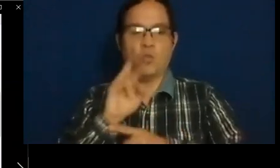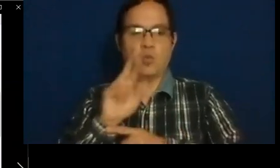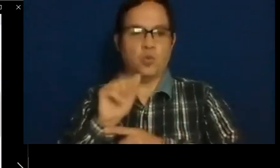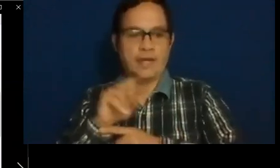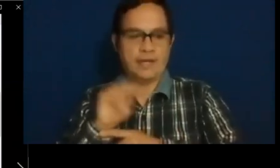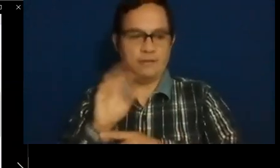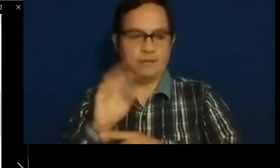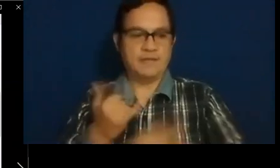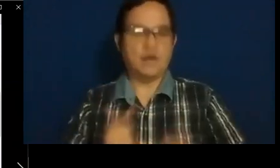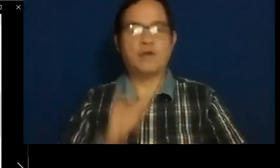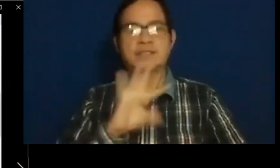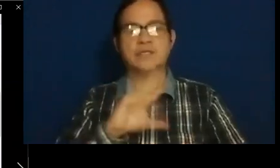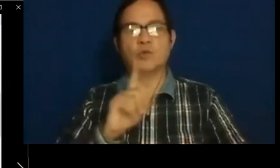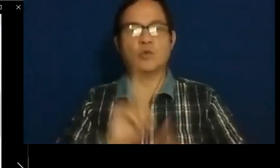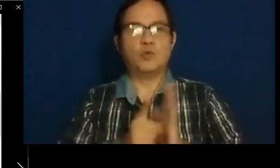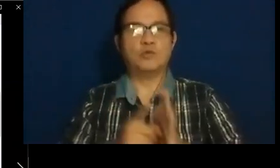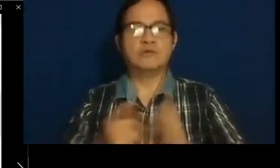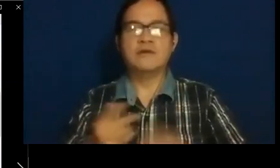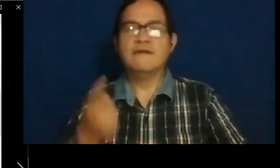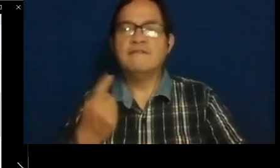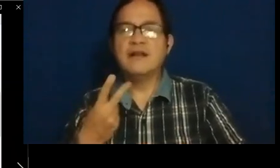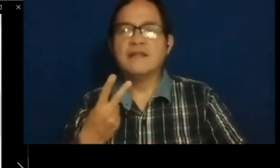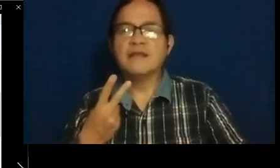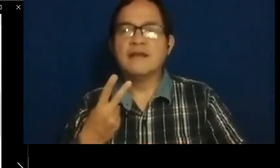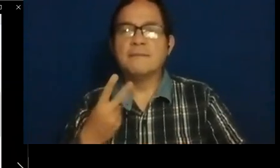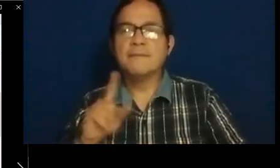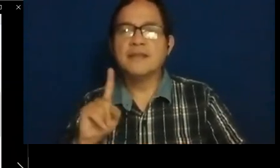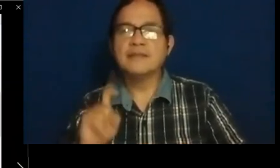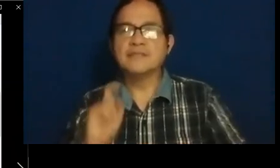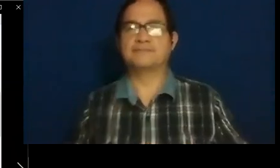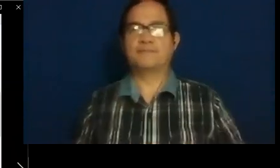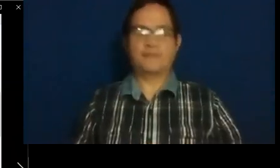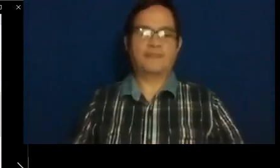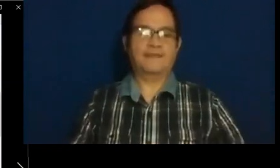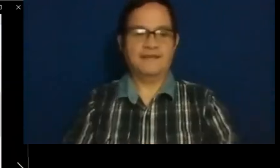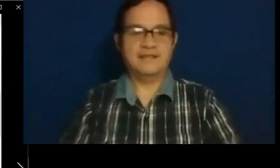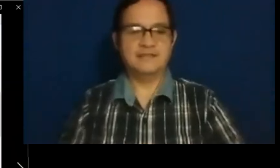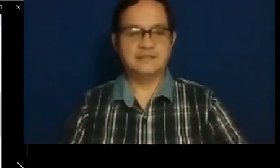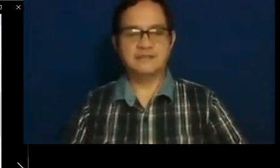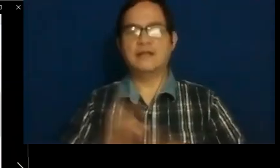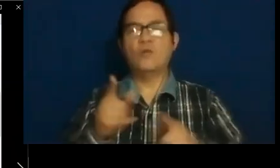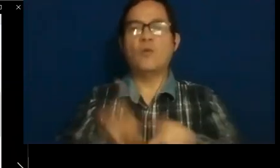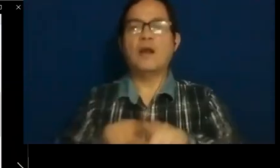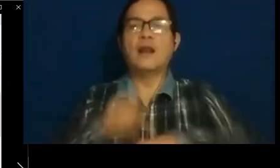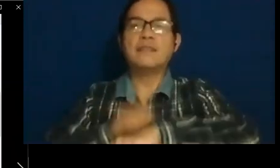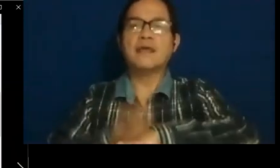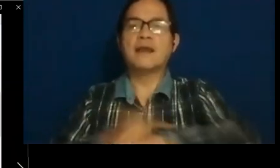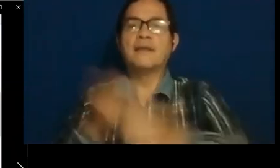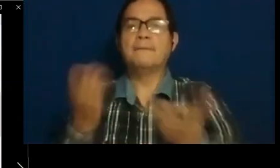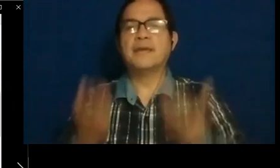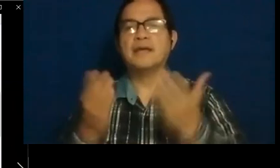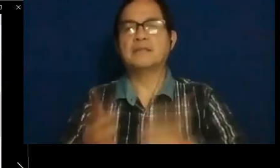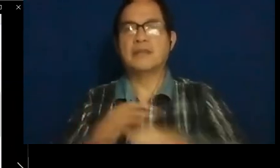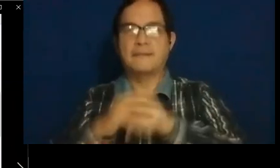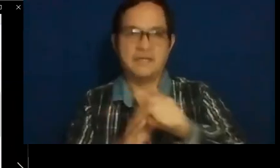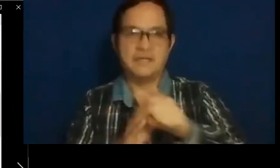¿Y Sí, qué señor. pesos, qué masas tenías? ¿Qué pesos tenías? Entonces, tenía el peso de la masa 1